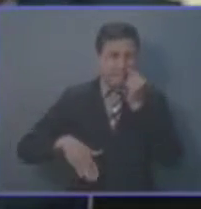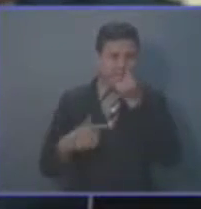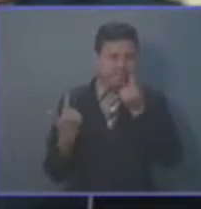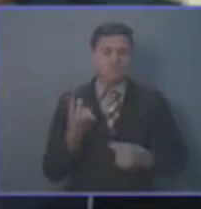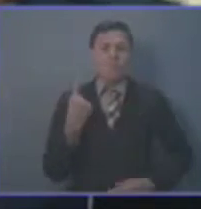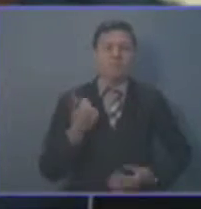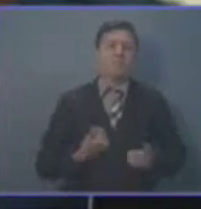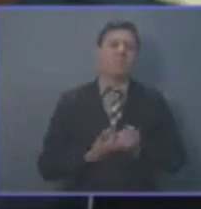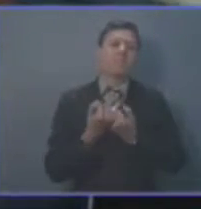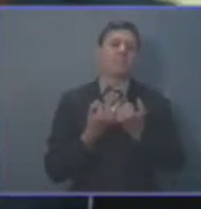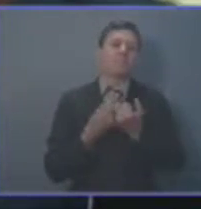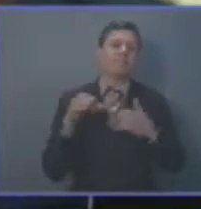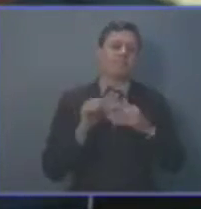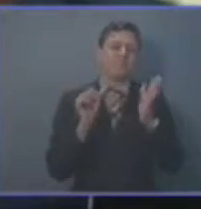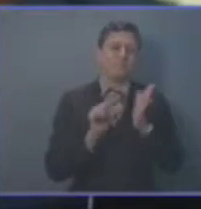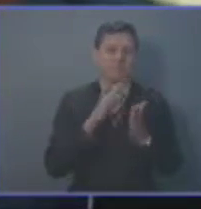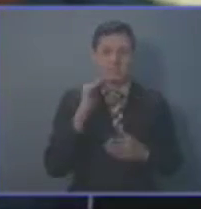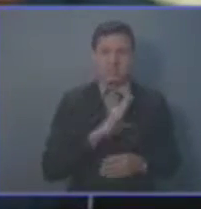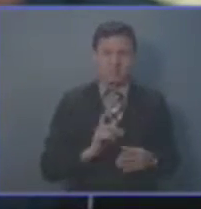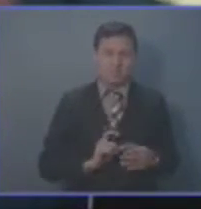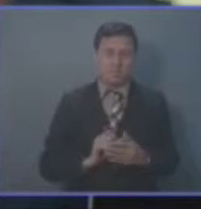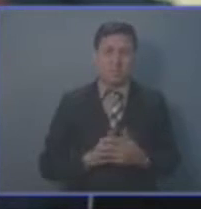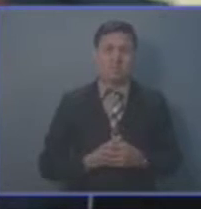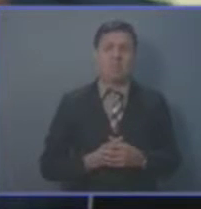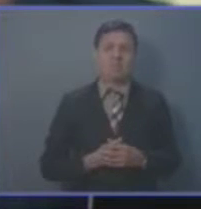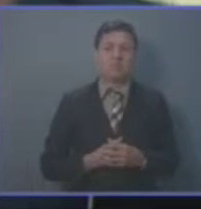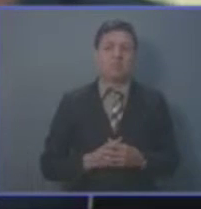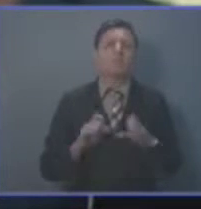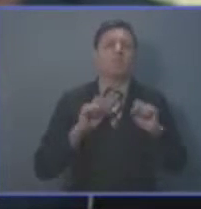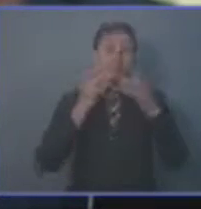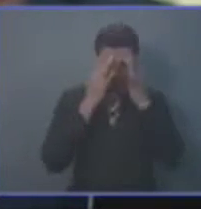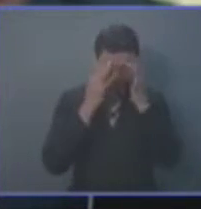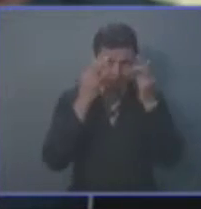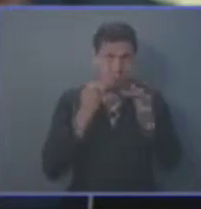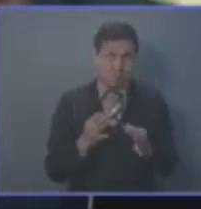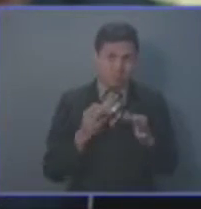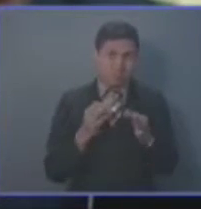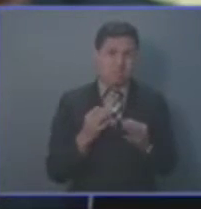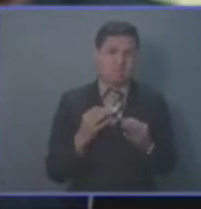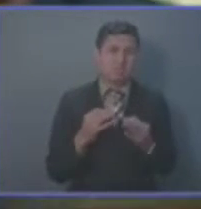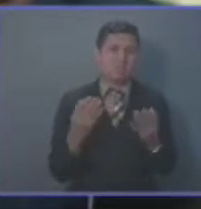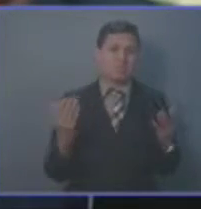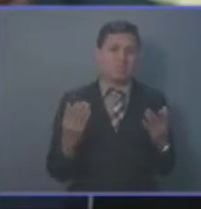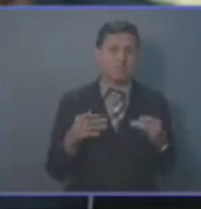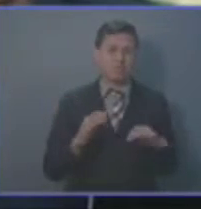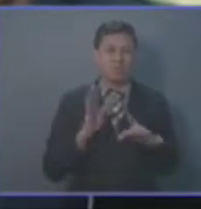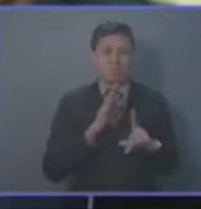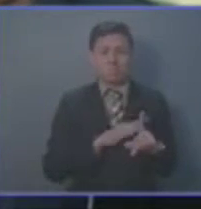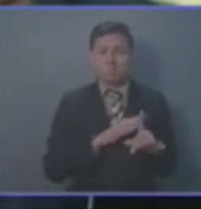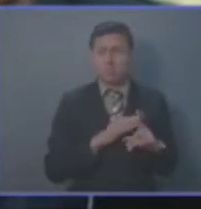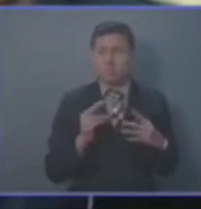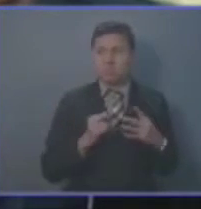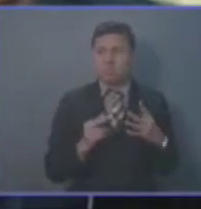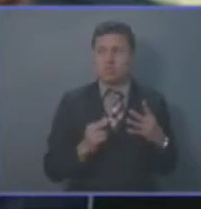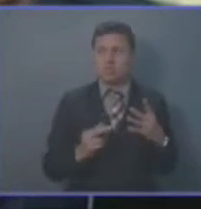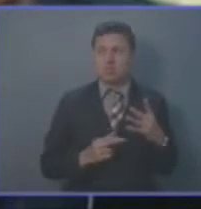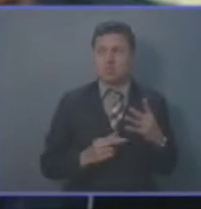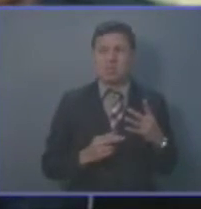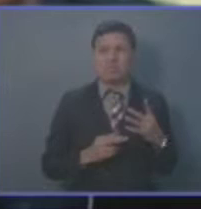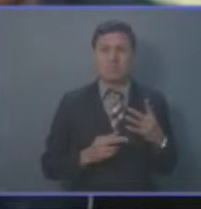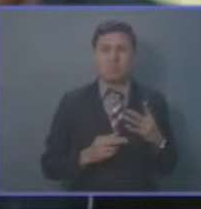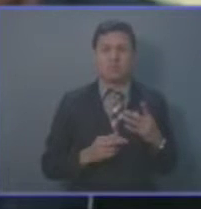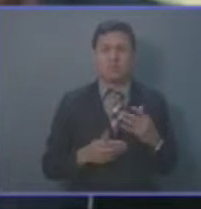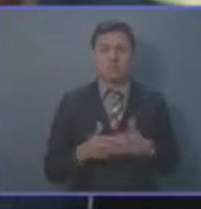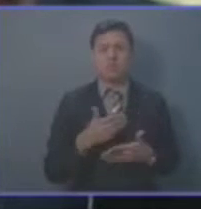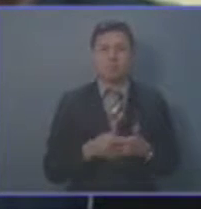está tomando la Asamblea Legislativa al decidir quitar el requerimiento que hasta hoy